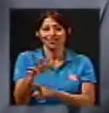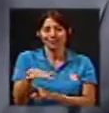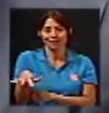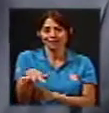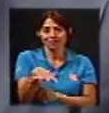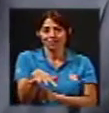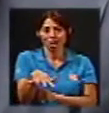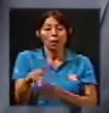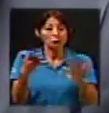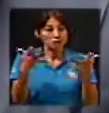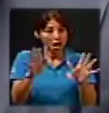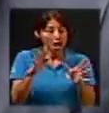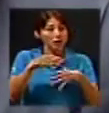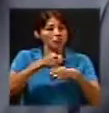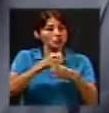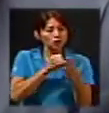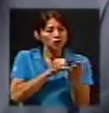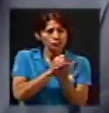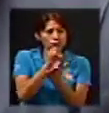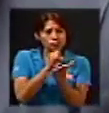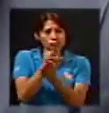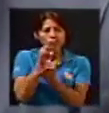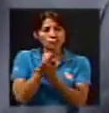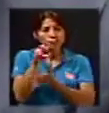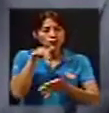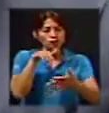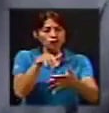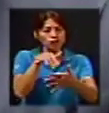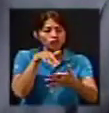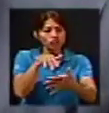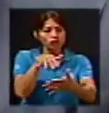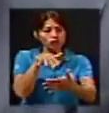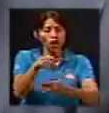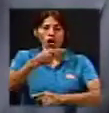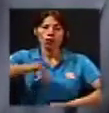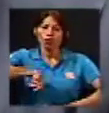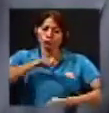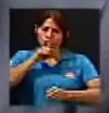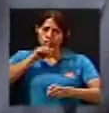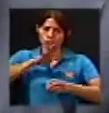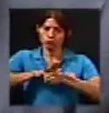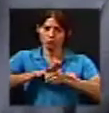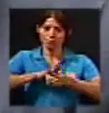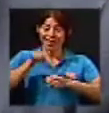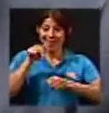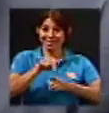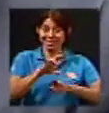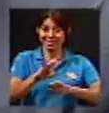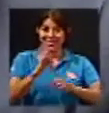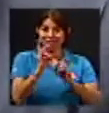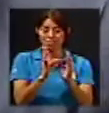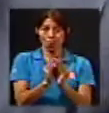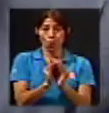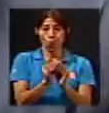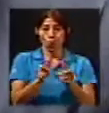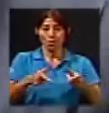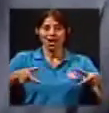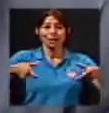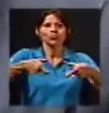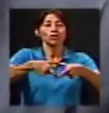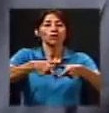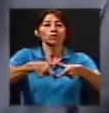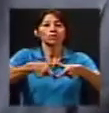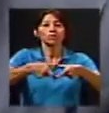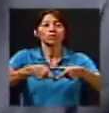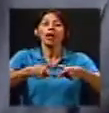que hemos realizado, nos hemos llegado a comprometer con impulsar en este séptimo congreso que la universidad tenga un nuevo